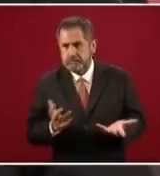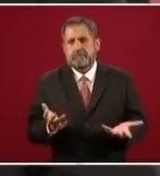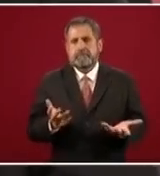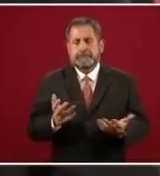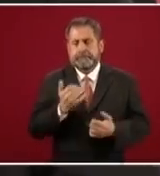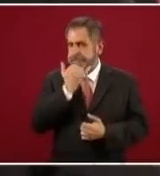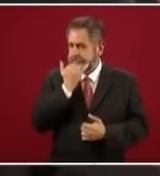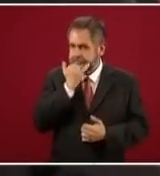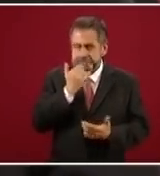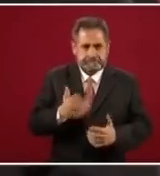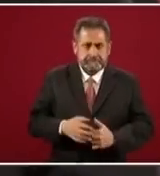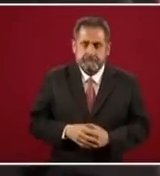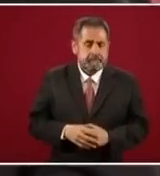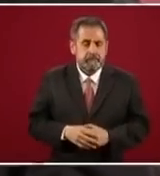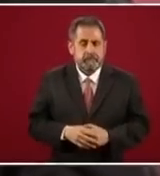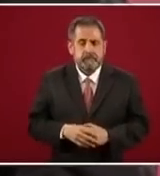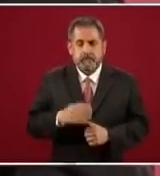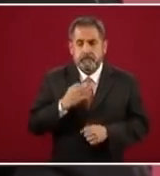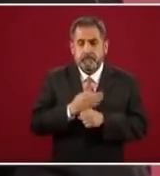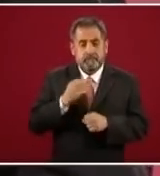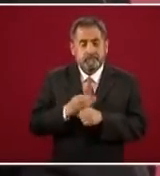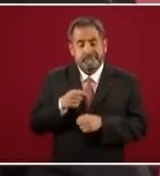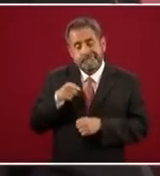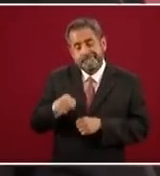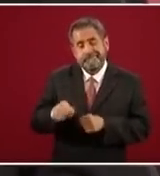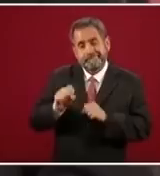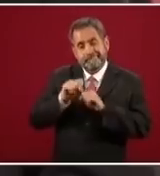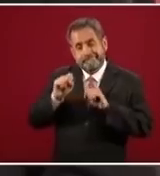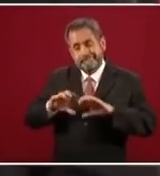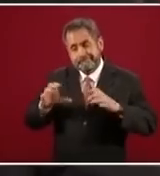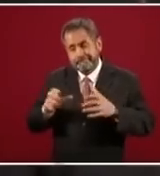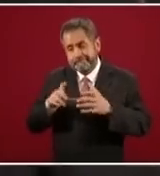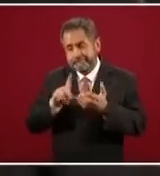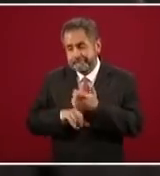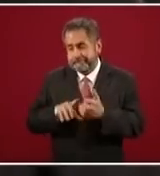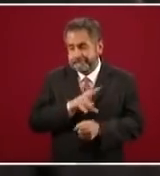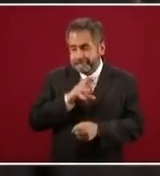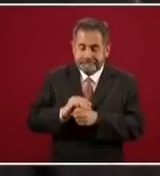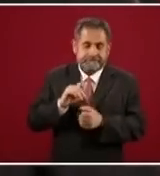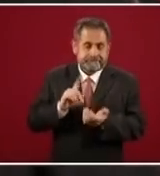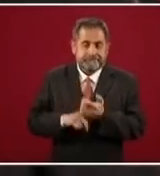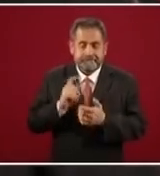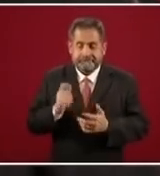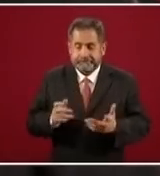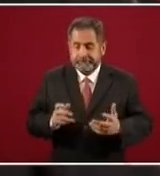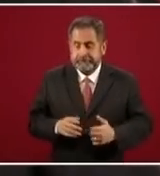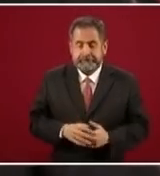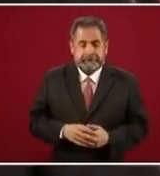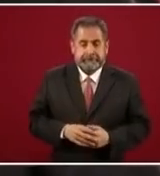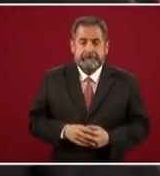decir, en todo el proceso de